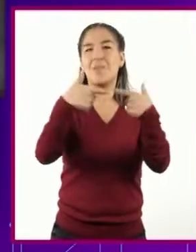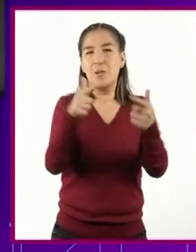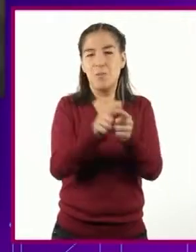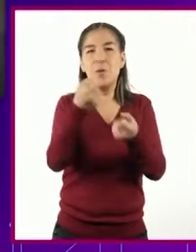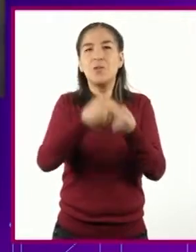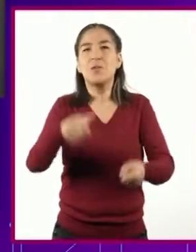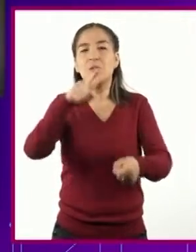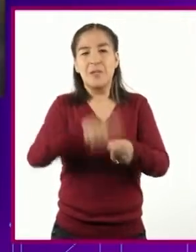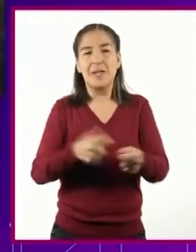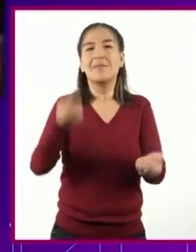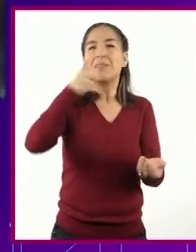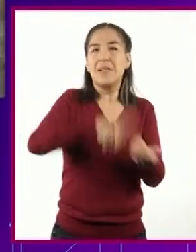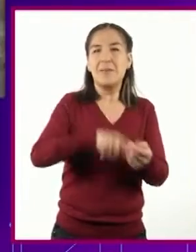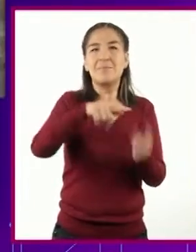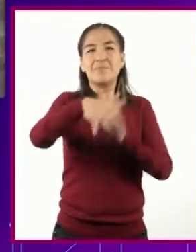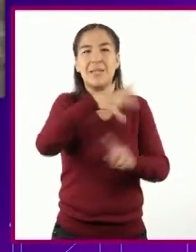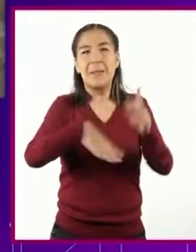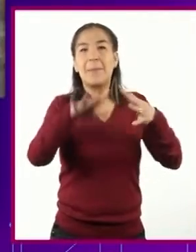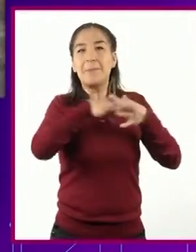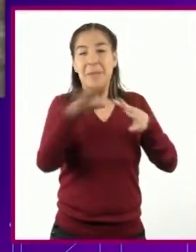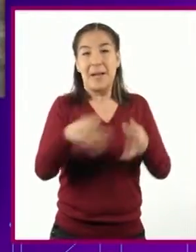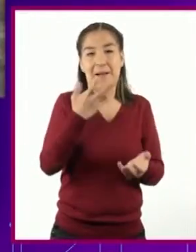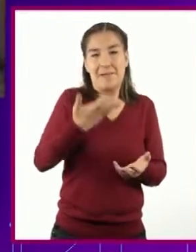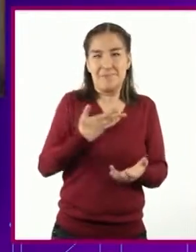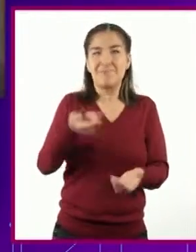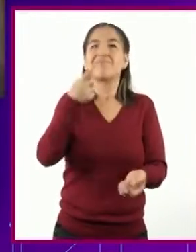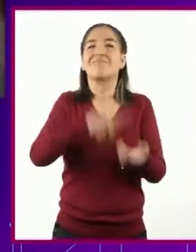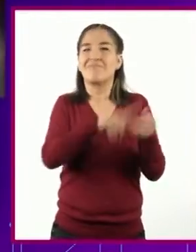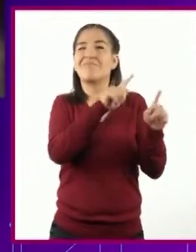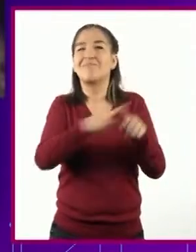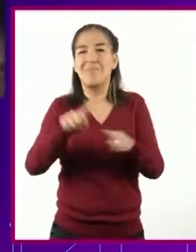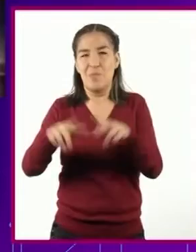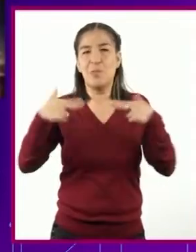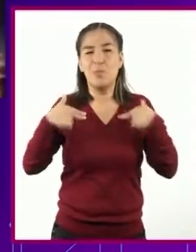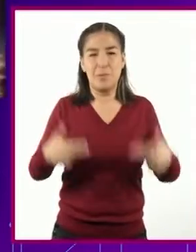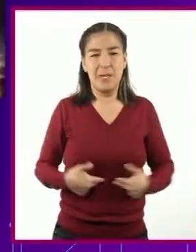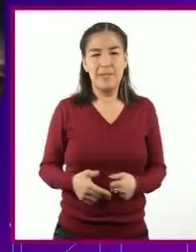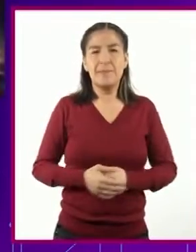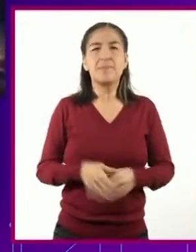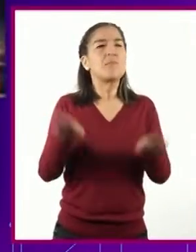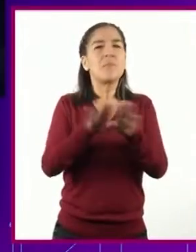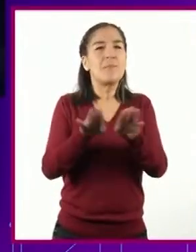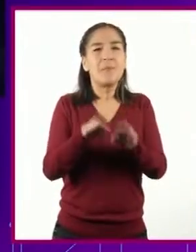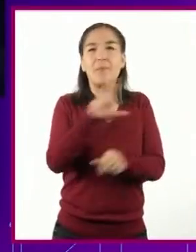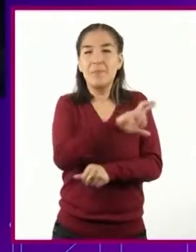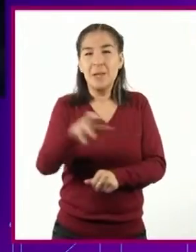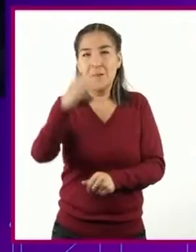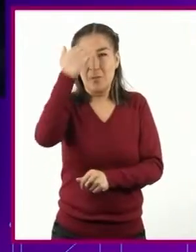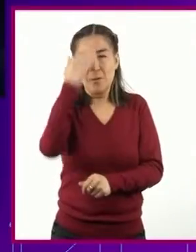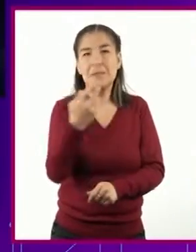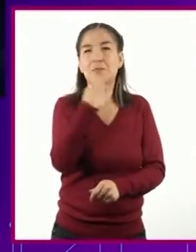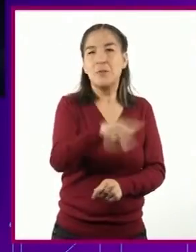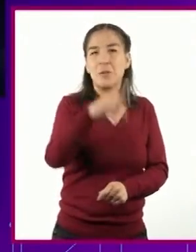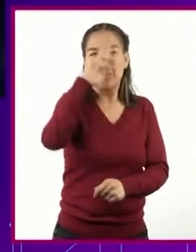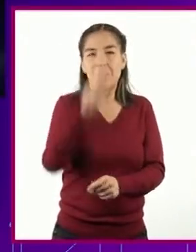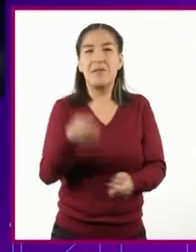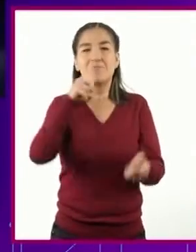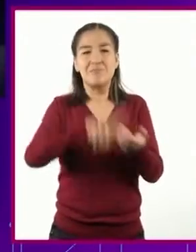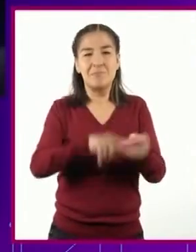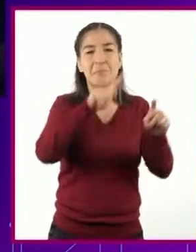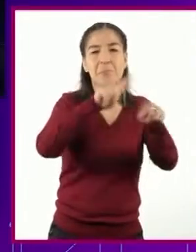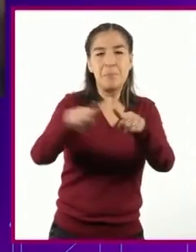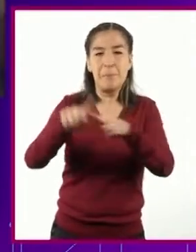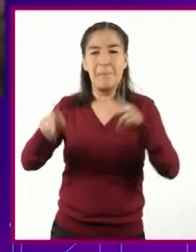de la población inmigrante, de toda la humanidad. A través del respeto y el reconocimiento de las diferencias entre